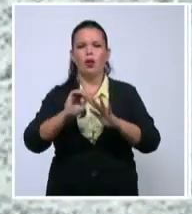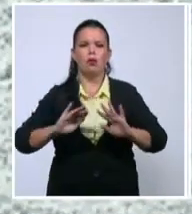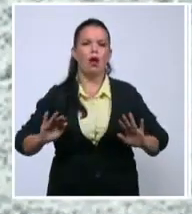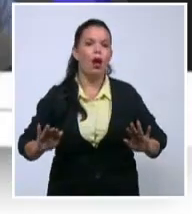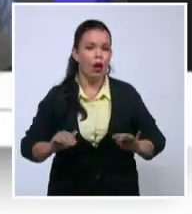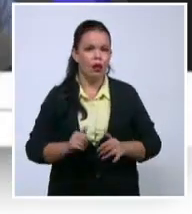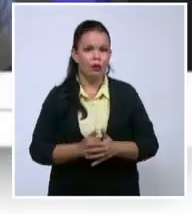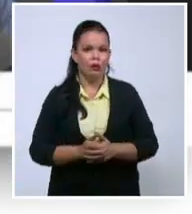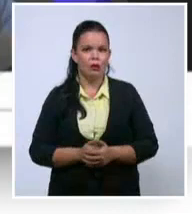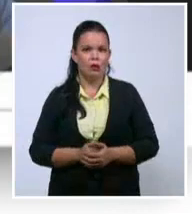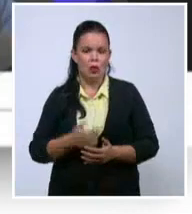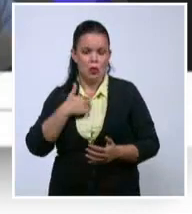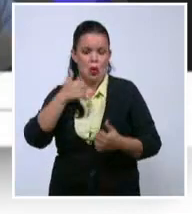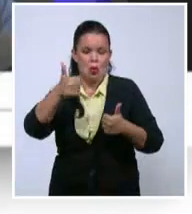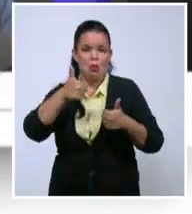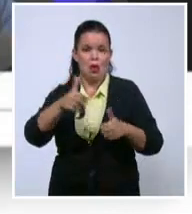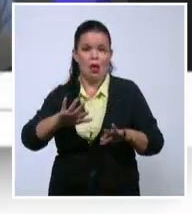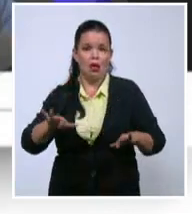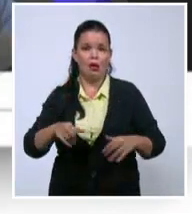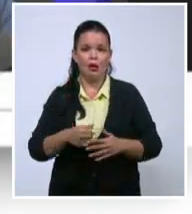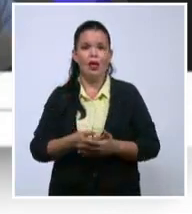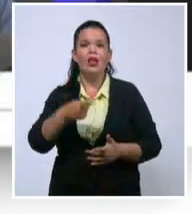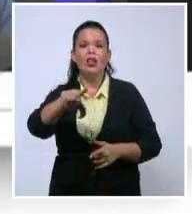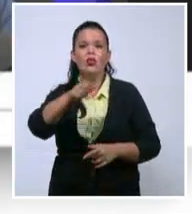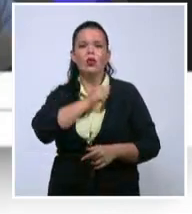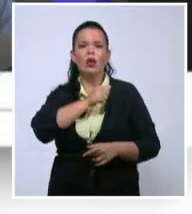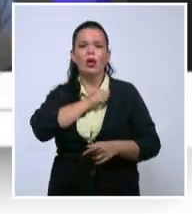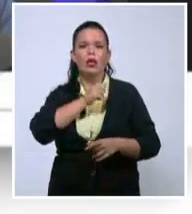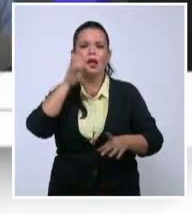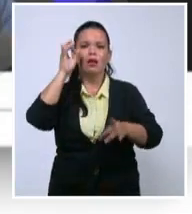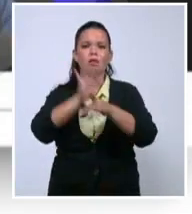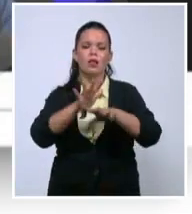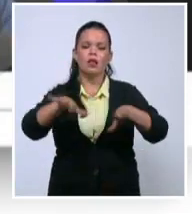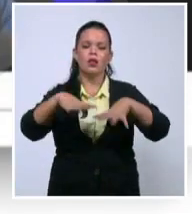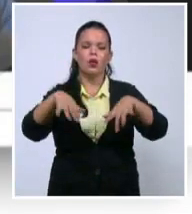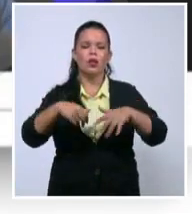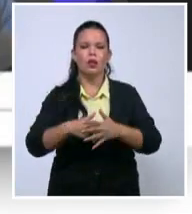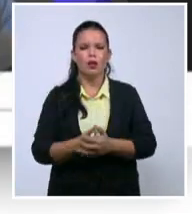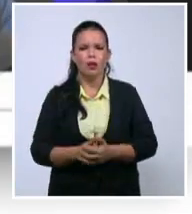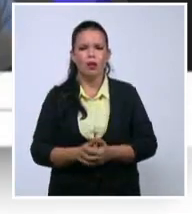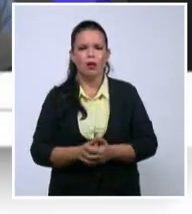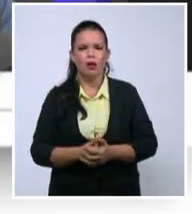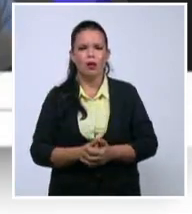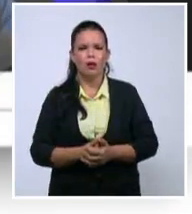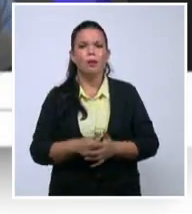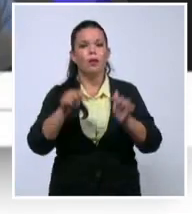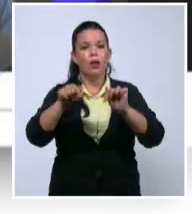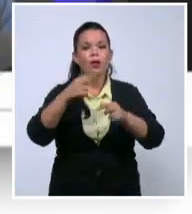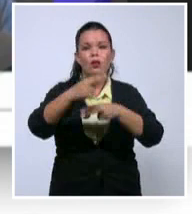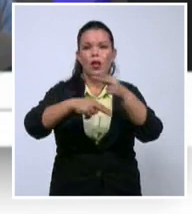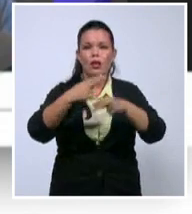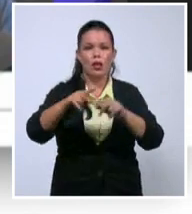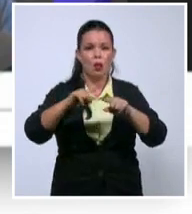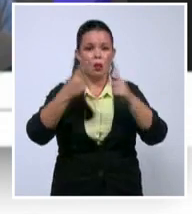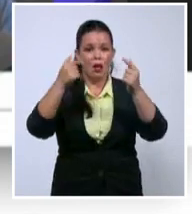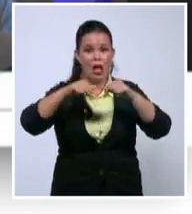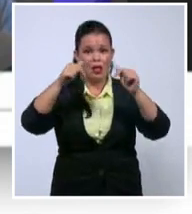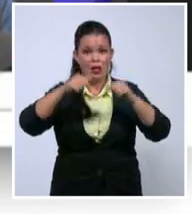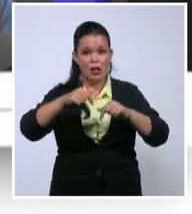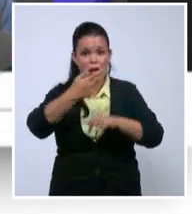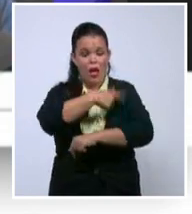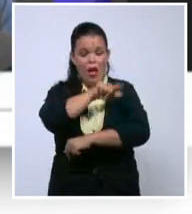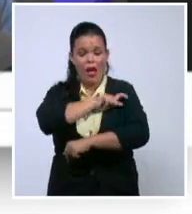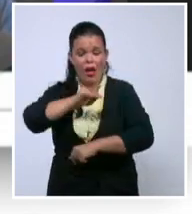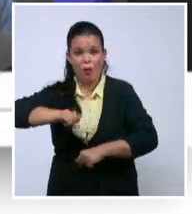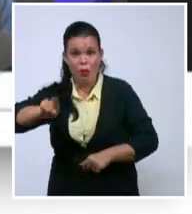falta en ese momento. Hay que empezar a romper algo aquí para que se rompa el corojo entonces. Porque automáticamente aquí la mujer aquí no está haciendo nada. Y lo que